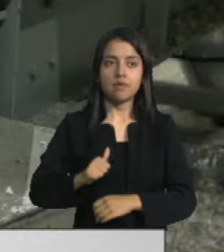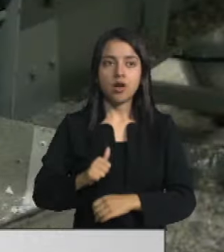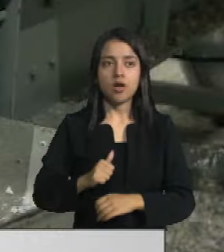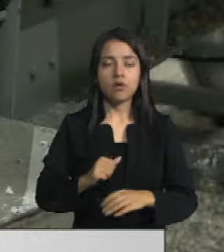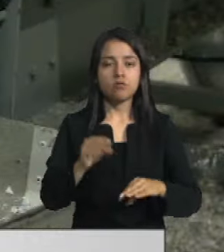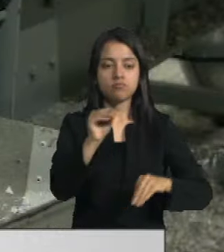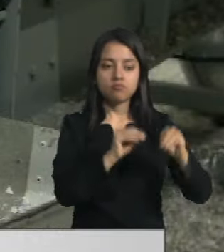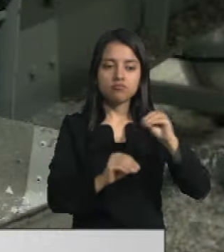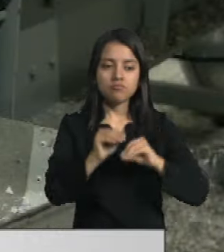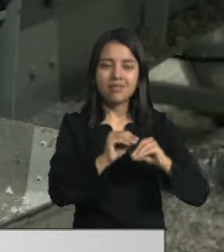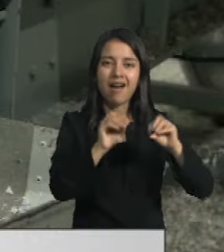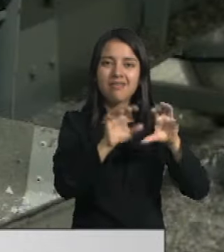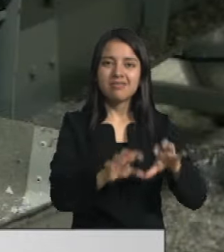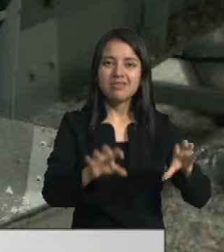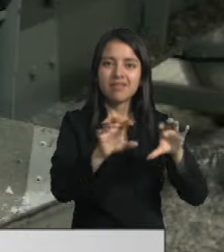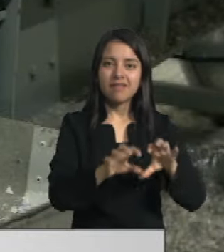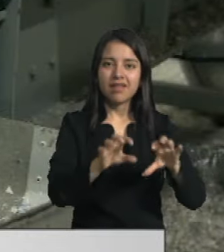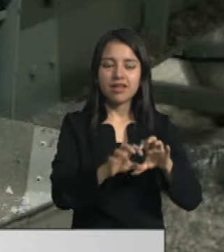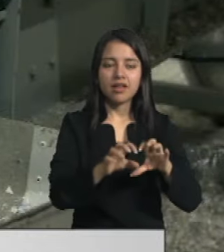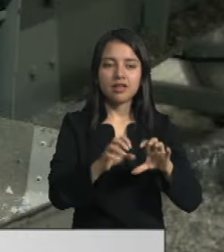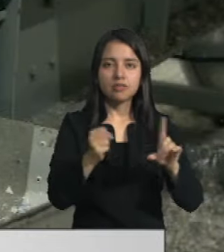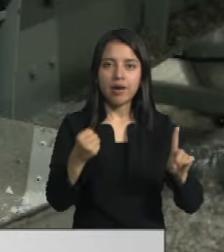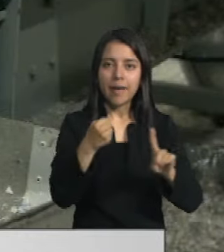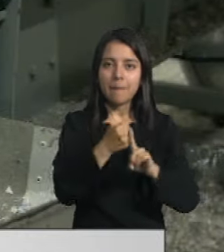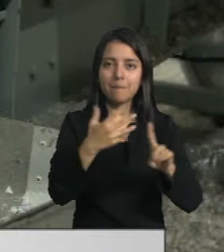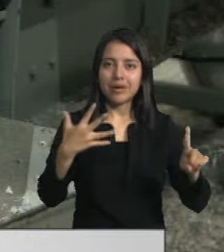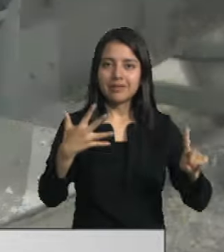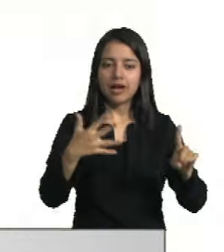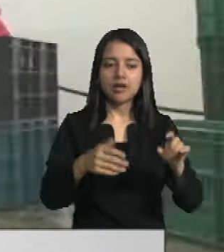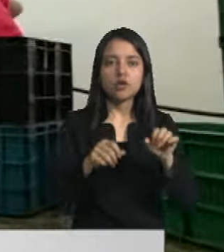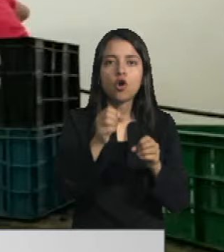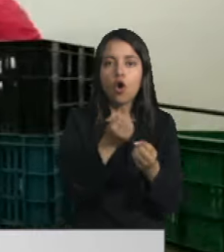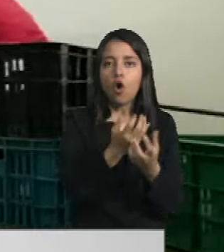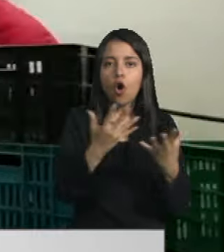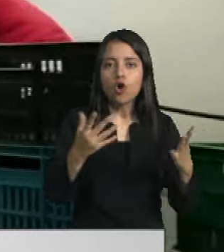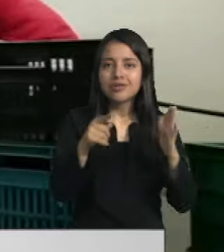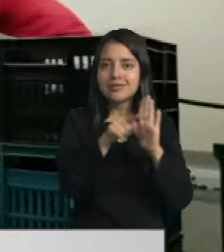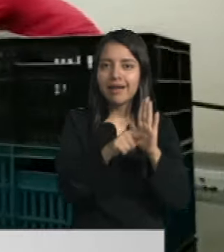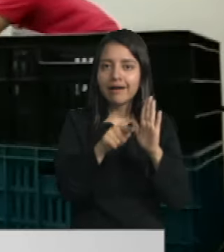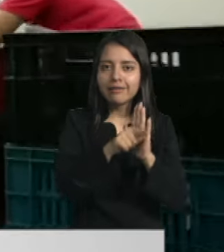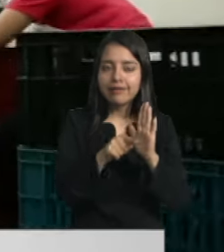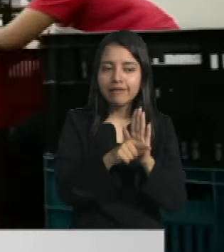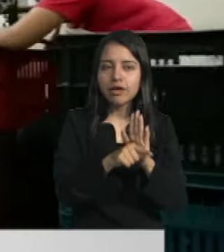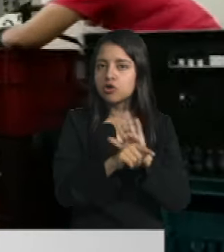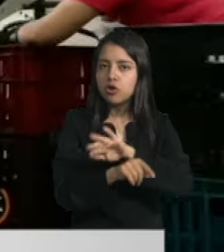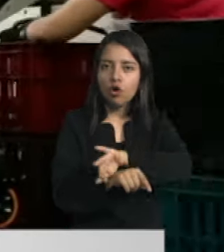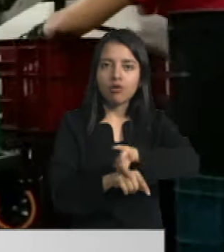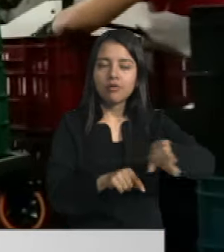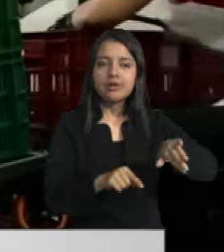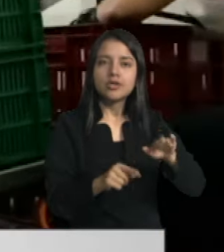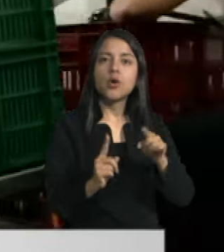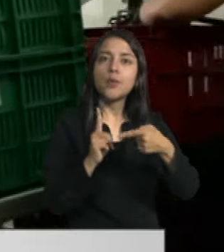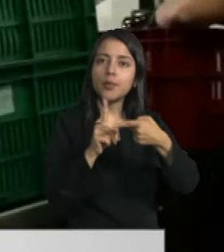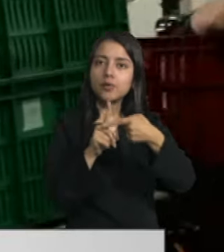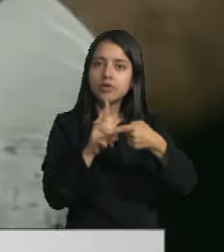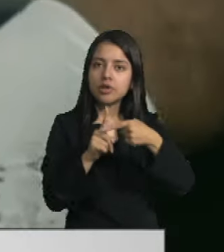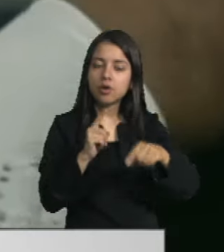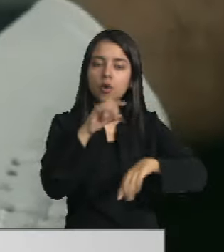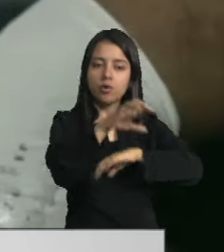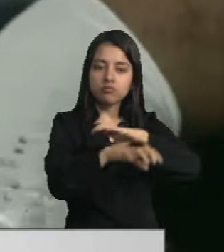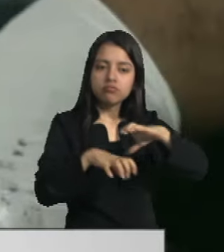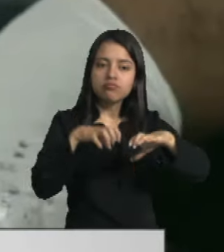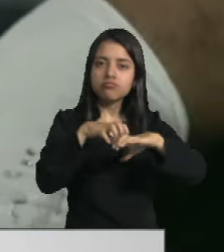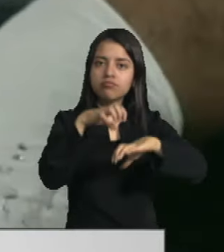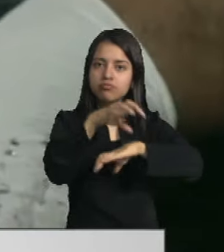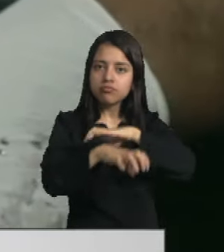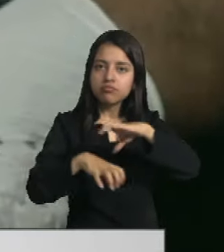consolidado iniciativas para reducir la contaminación, como la reutilización de plásticos para el almacenamiento